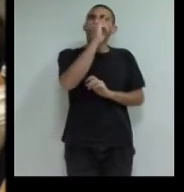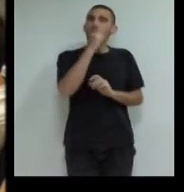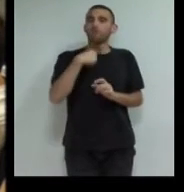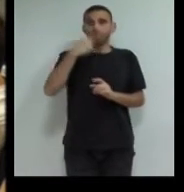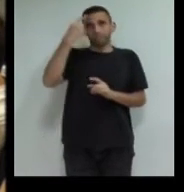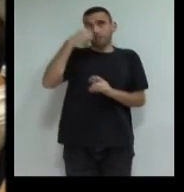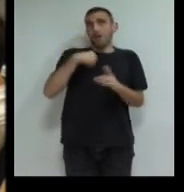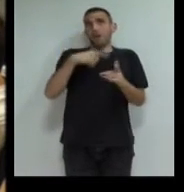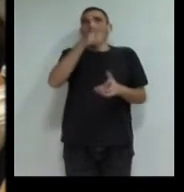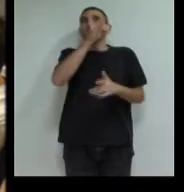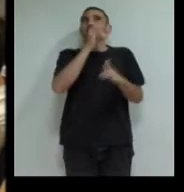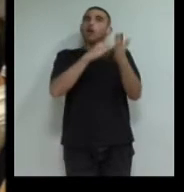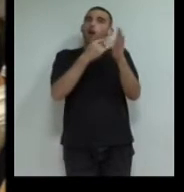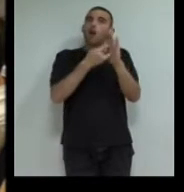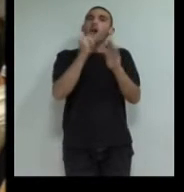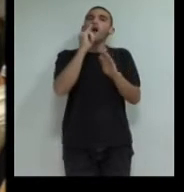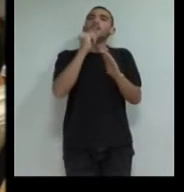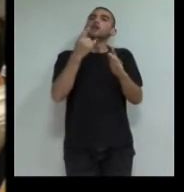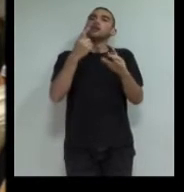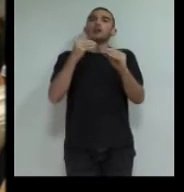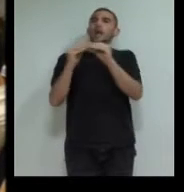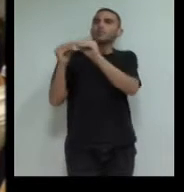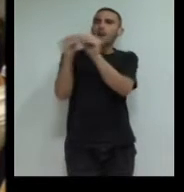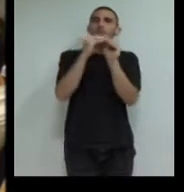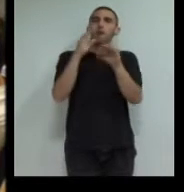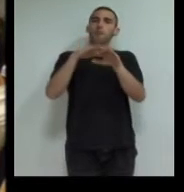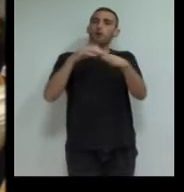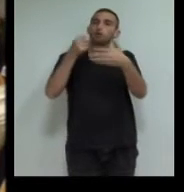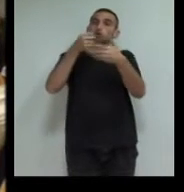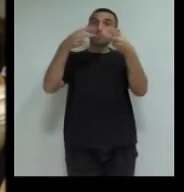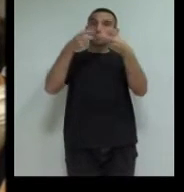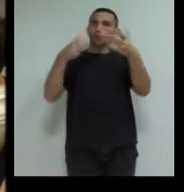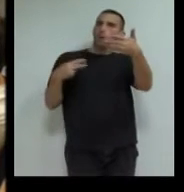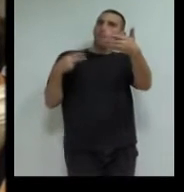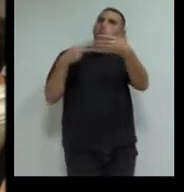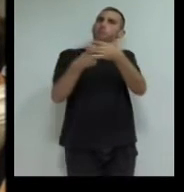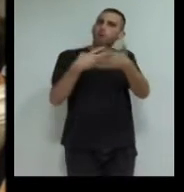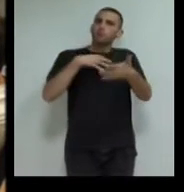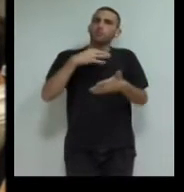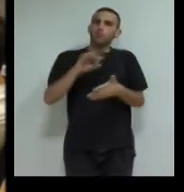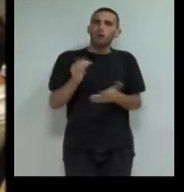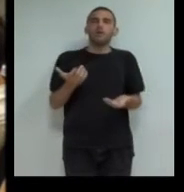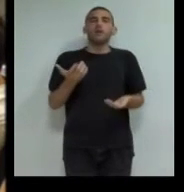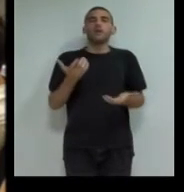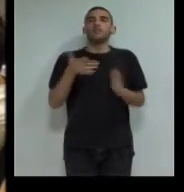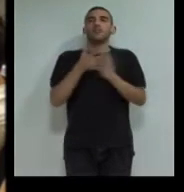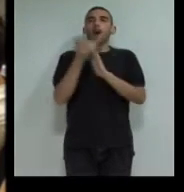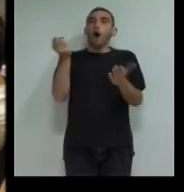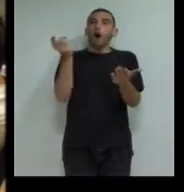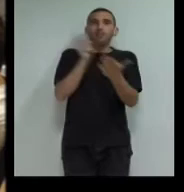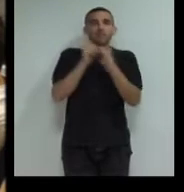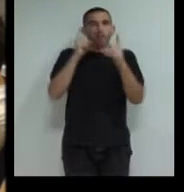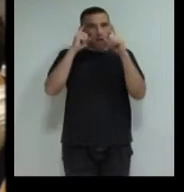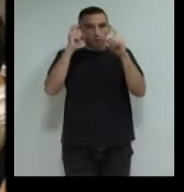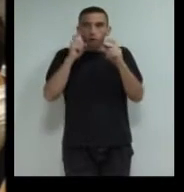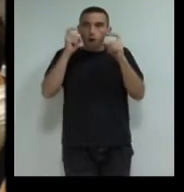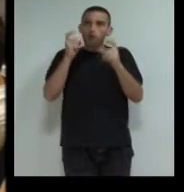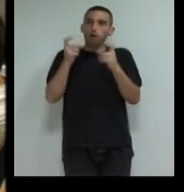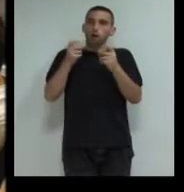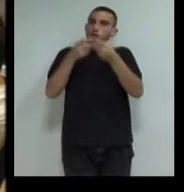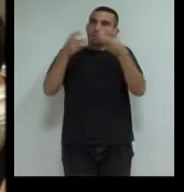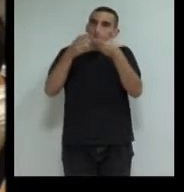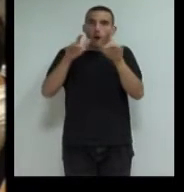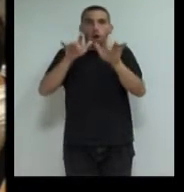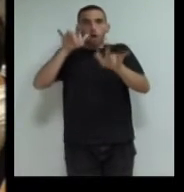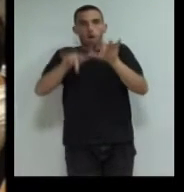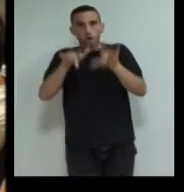formato estándar lo tengas. Tienes los subtítulos ya creados, o sea, no tienes que hacer el esfuerzo en volver a subtitular un programa o no, los tienes ya. Entonces